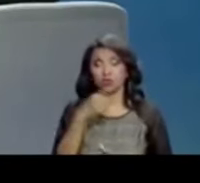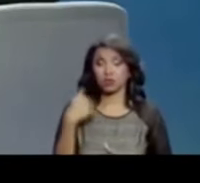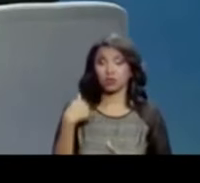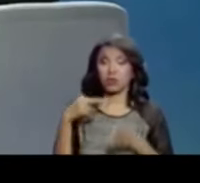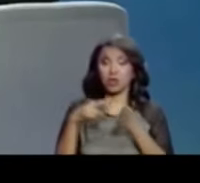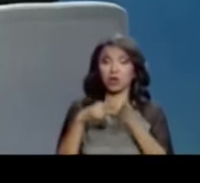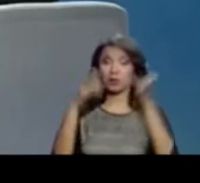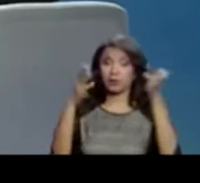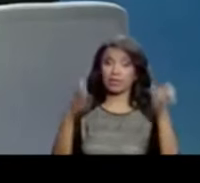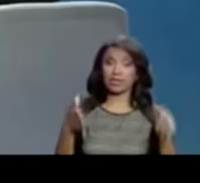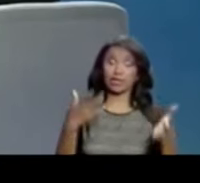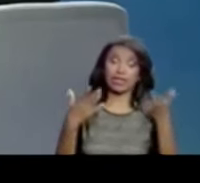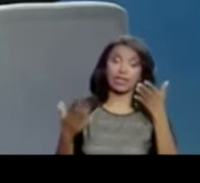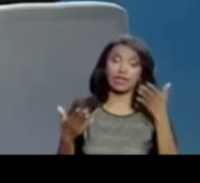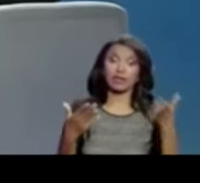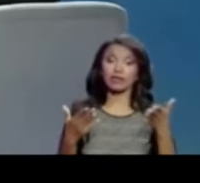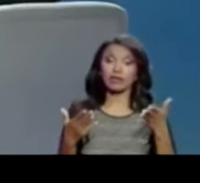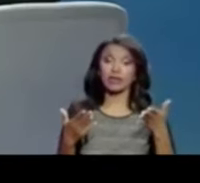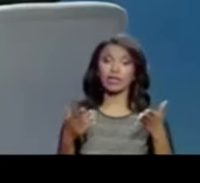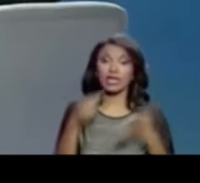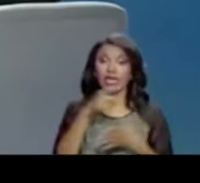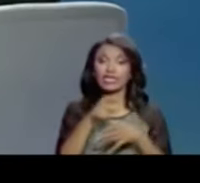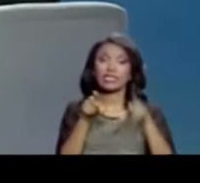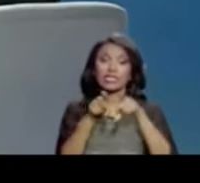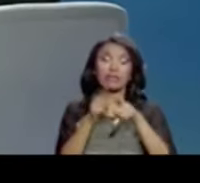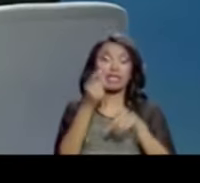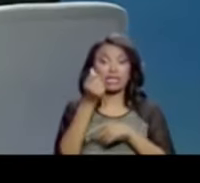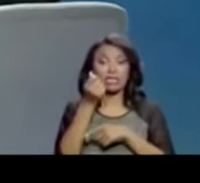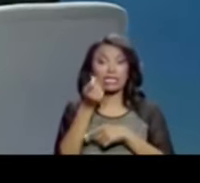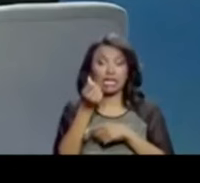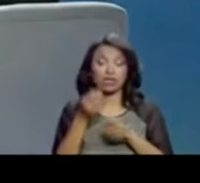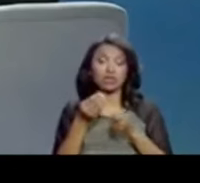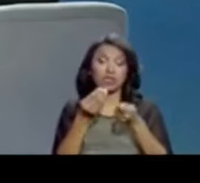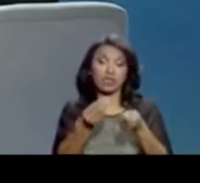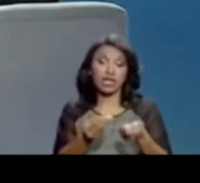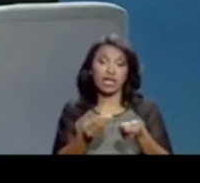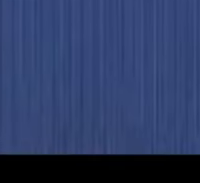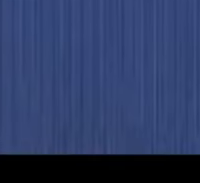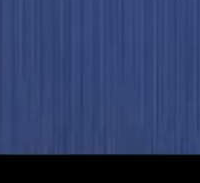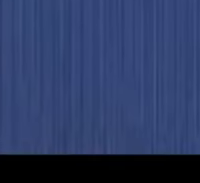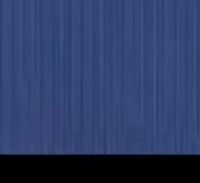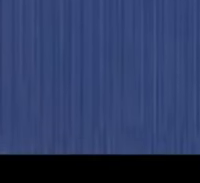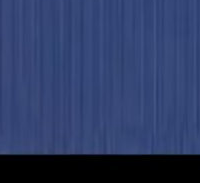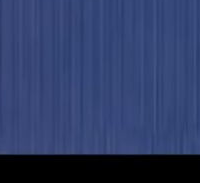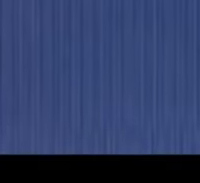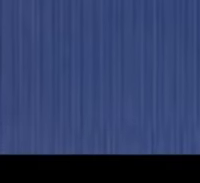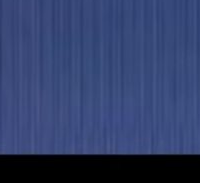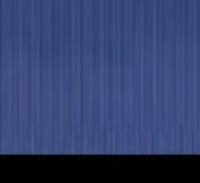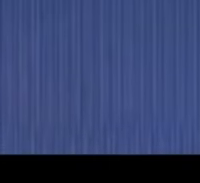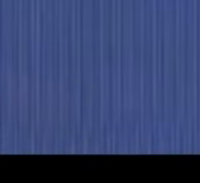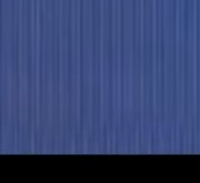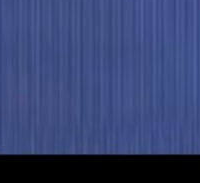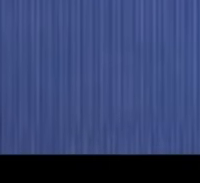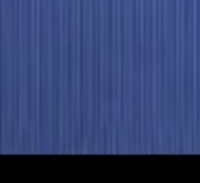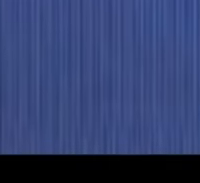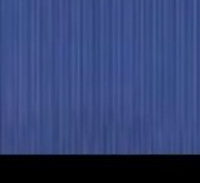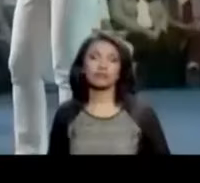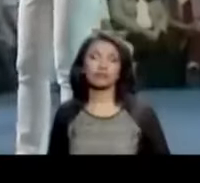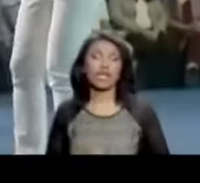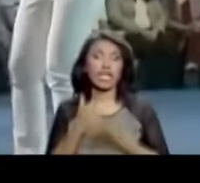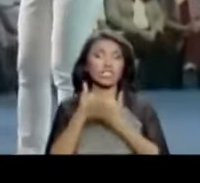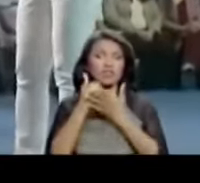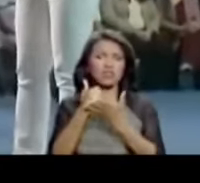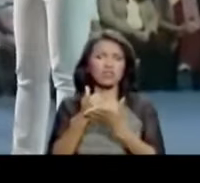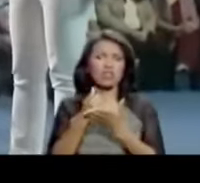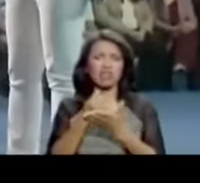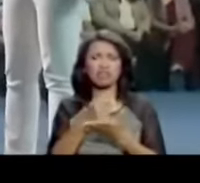cara a los comicios generales del 5 de mayo. El debate estará dividido en cuatro bloques que abordarán temas sobre